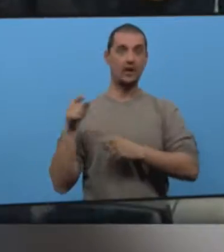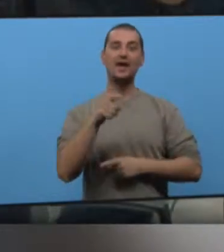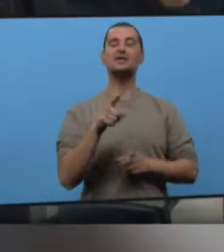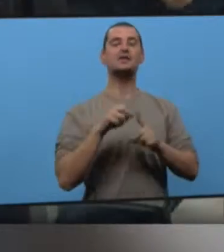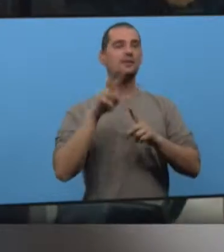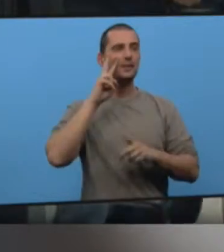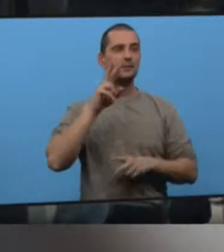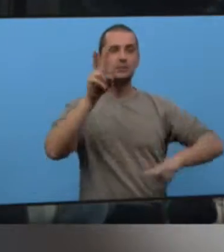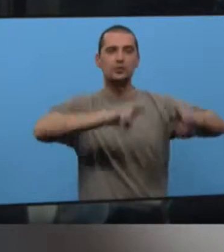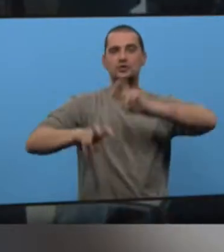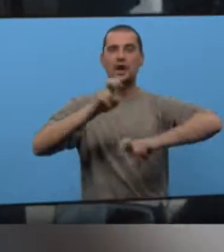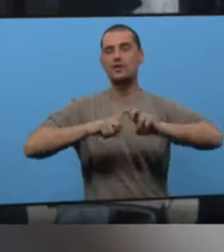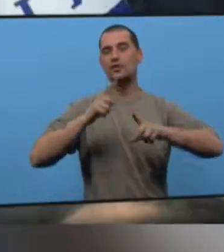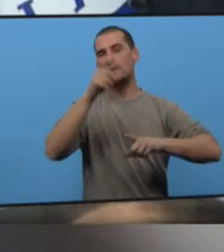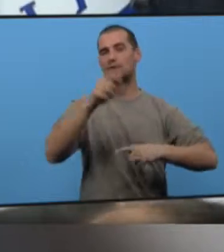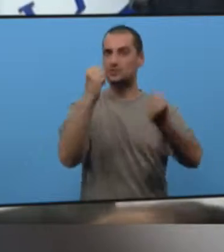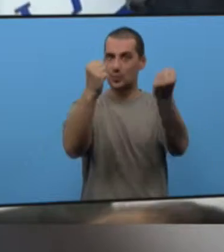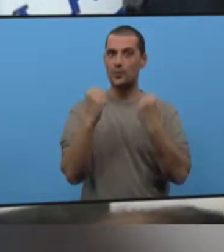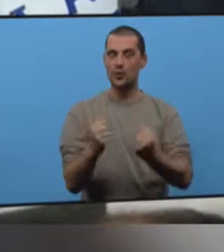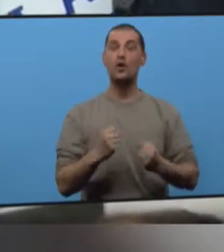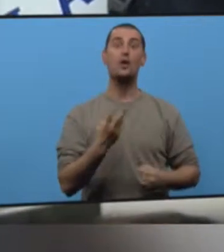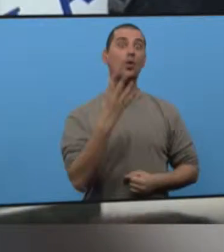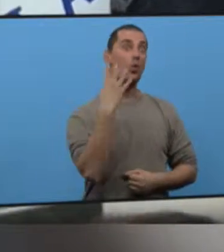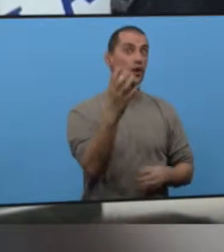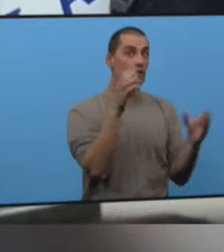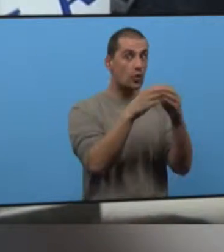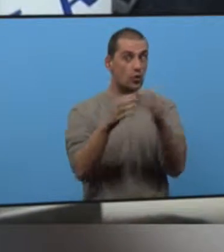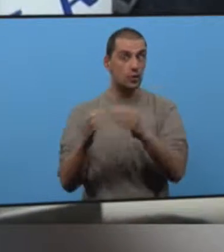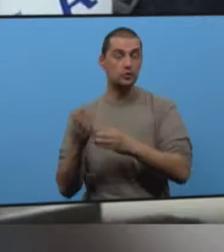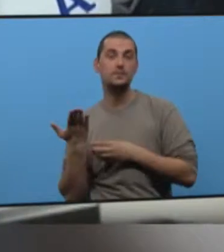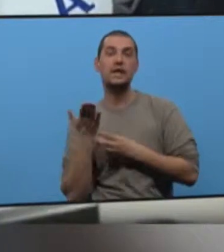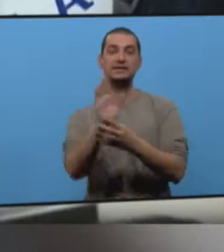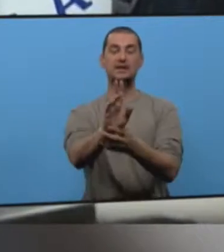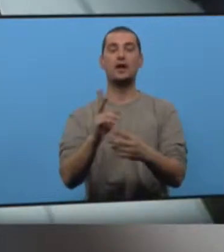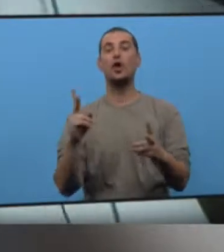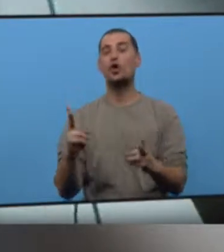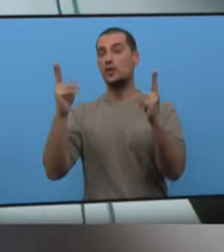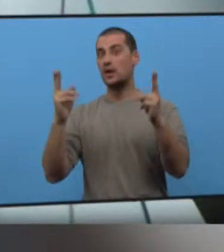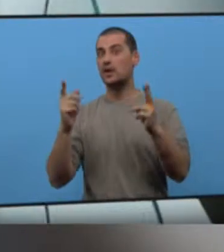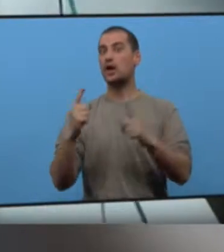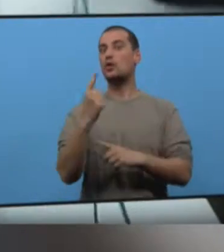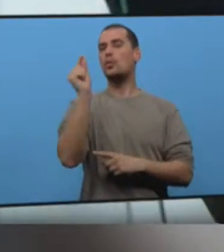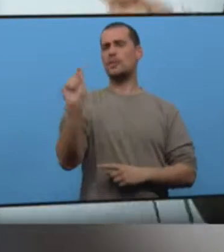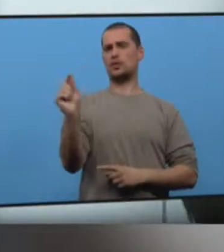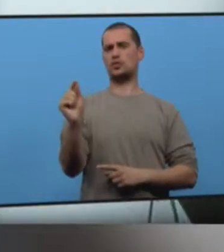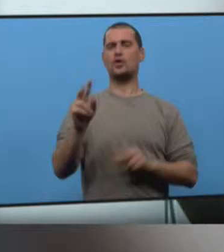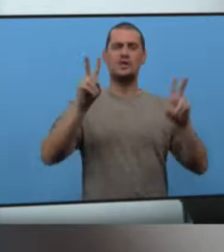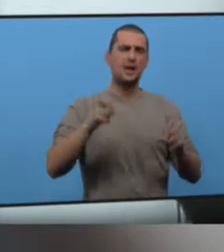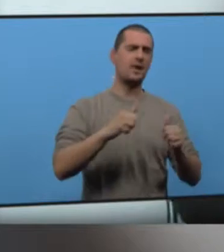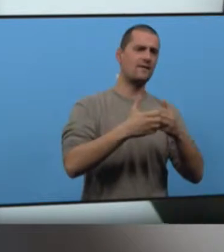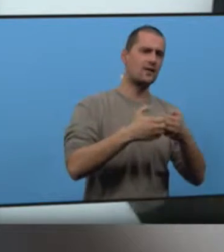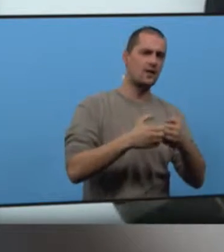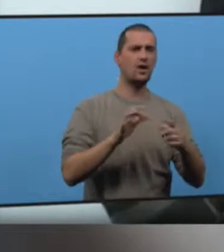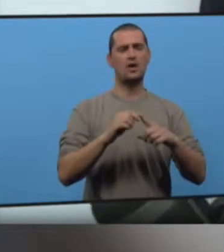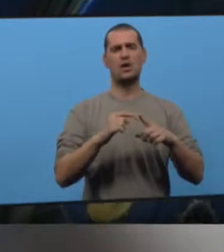show titulado Cinco e Acción, no que 4 grupos presentan unha curta de 1 minuto de duración. A temática, videoxogos,